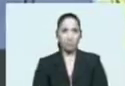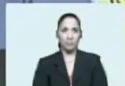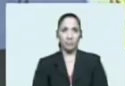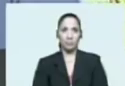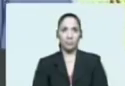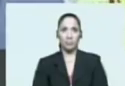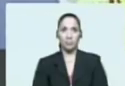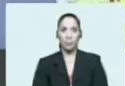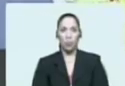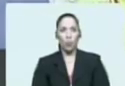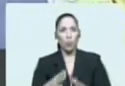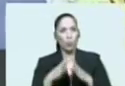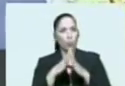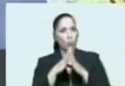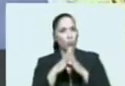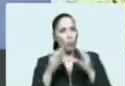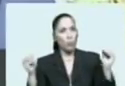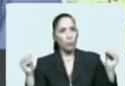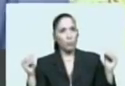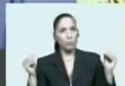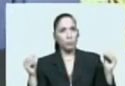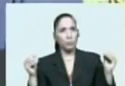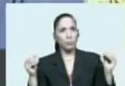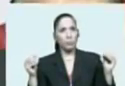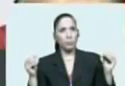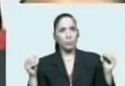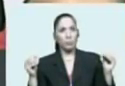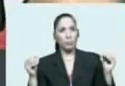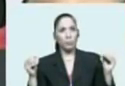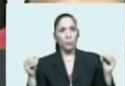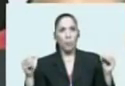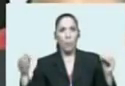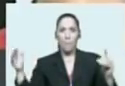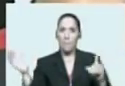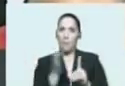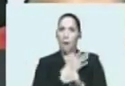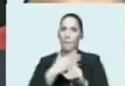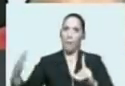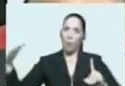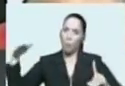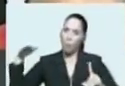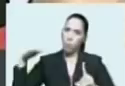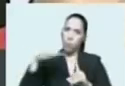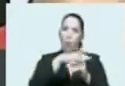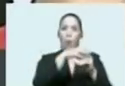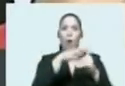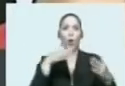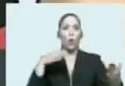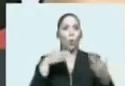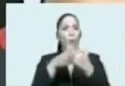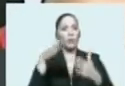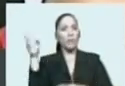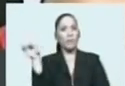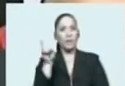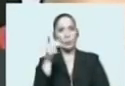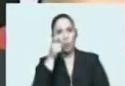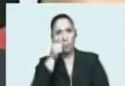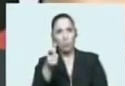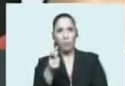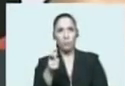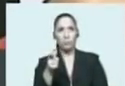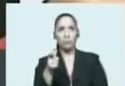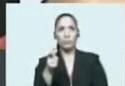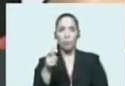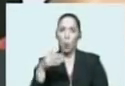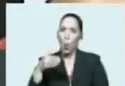todas las agresiones se volcaron en contra del pueblo de venezuela y en contra del